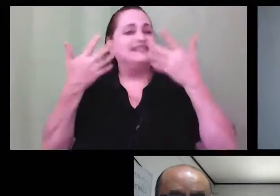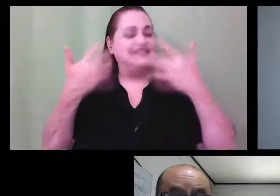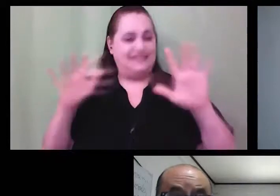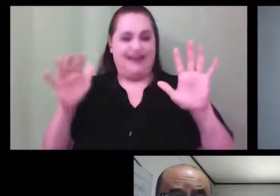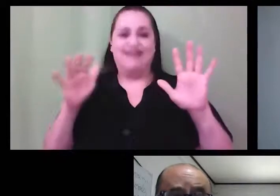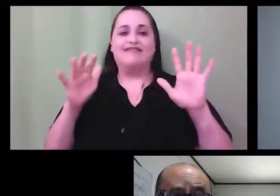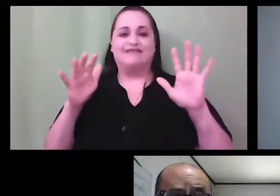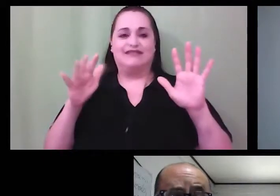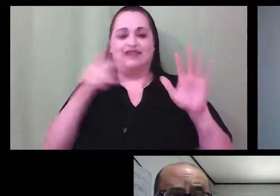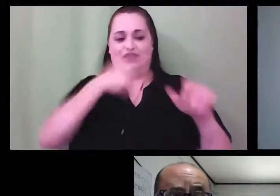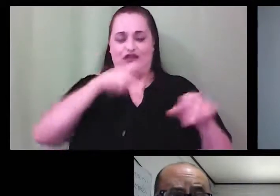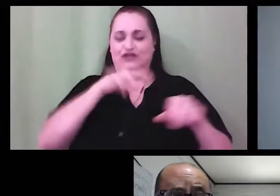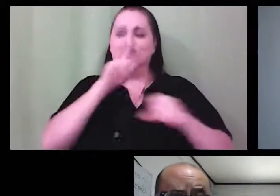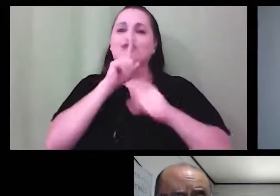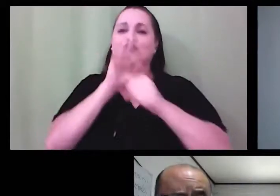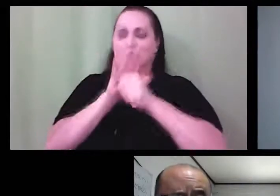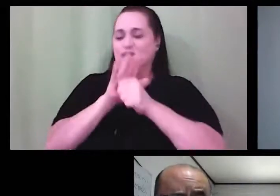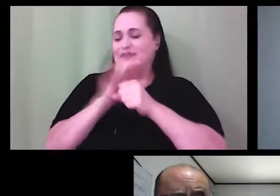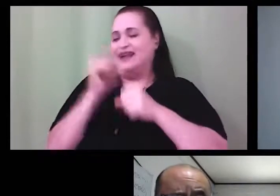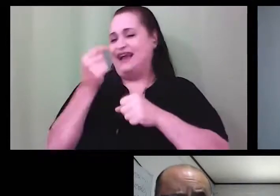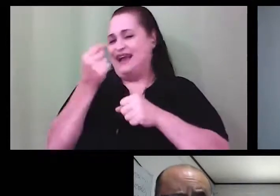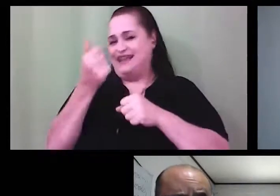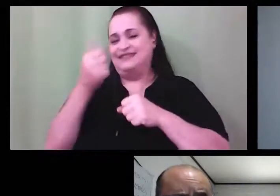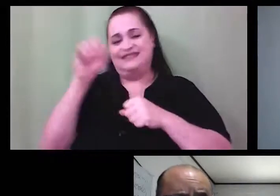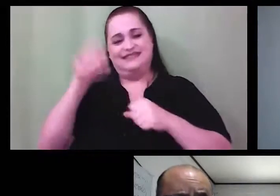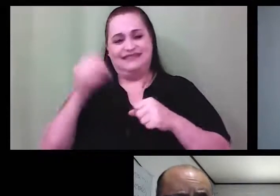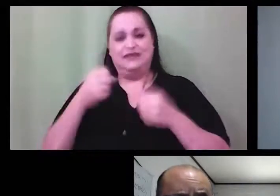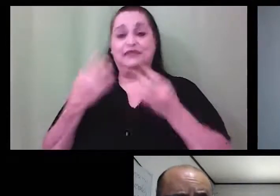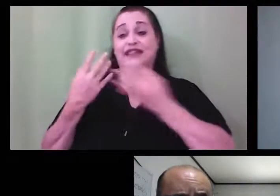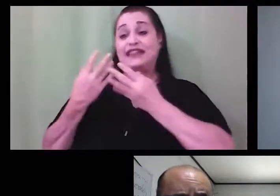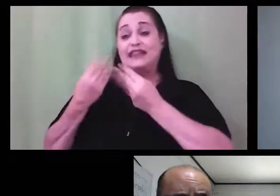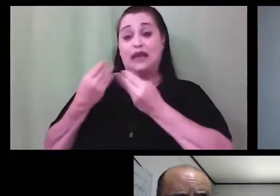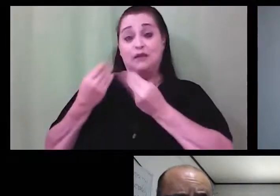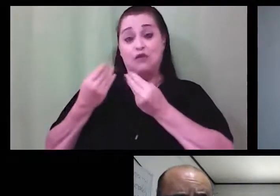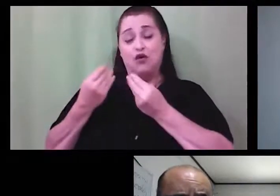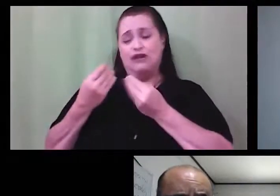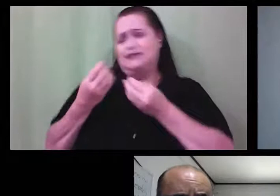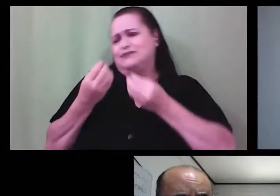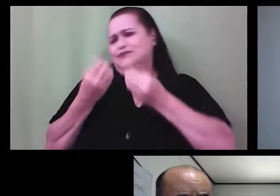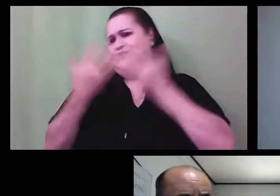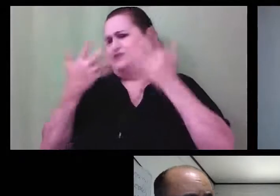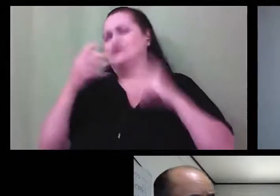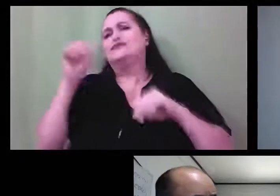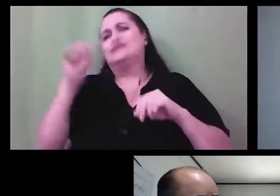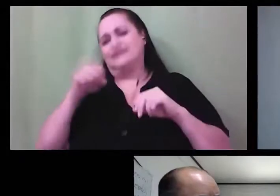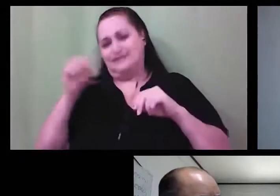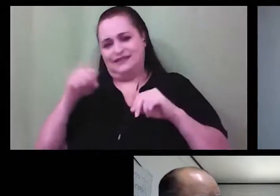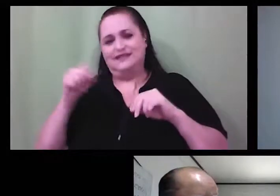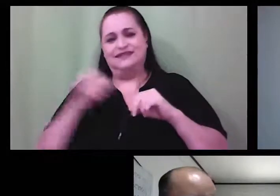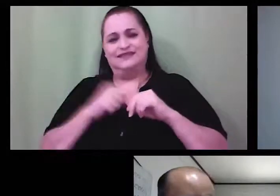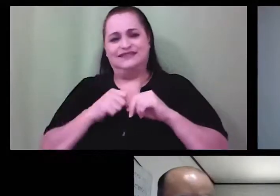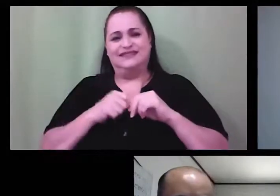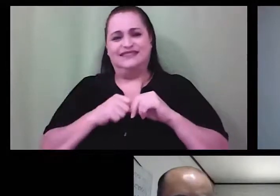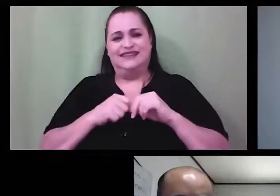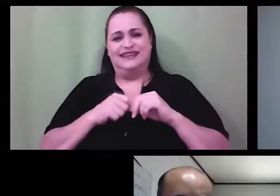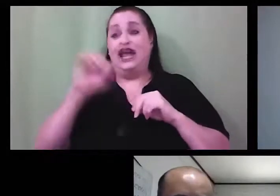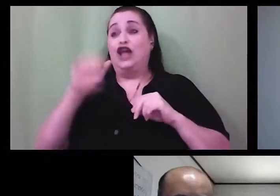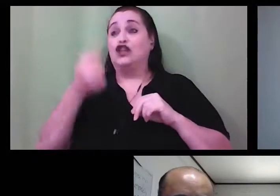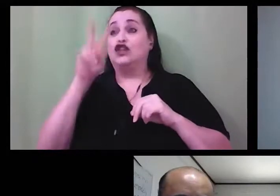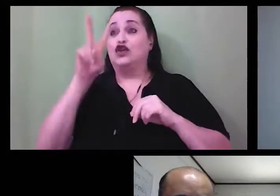prácticamente por cumplirla, ¿verdad? Temores muchos. Está en